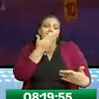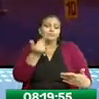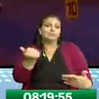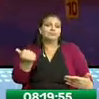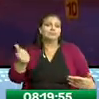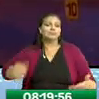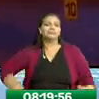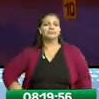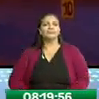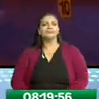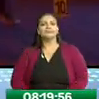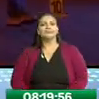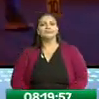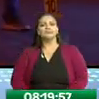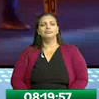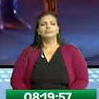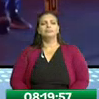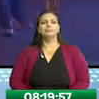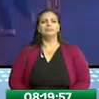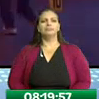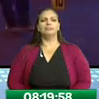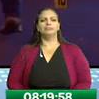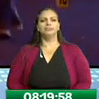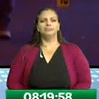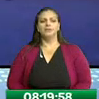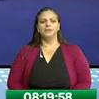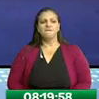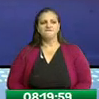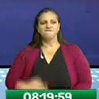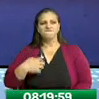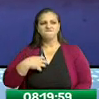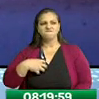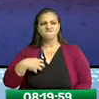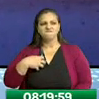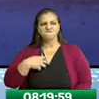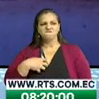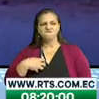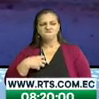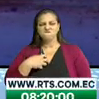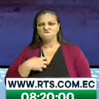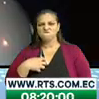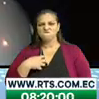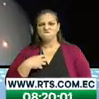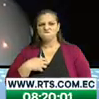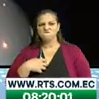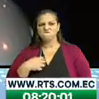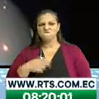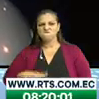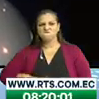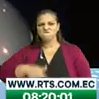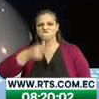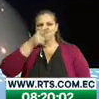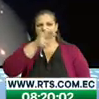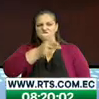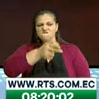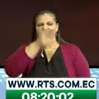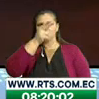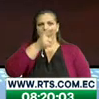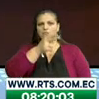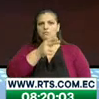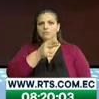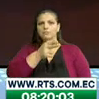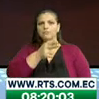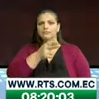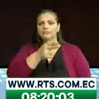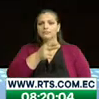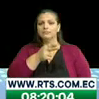¿qué saca con eso? ¿Irse a la cárcel? Claro, salió el mismo perjudicado por lo que hizo. Ahora, hermanito, te quedas preso y sin pelada.